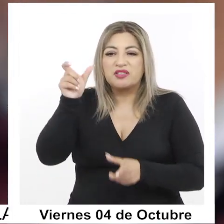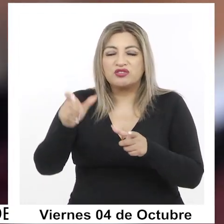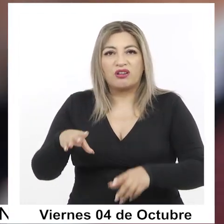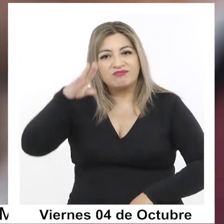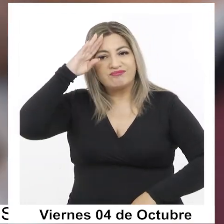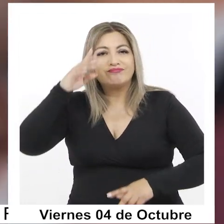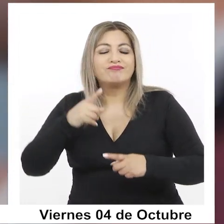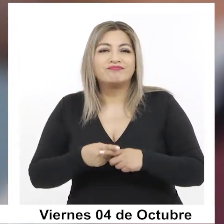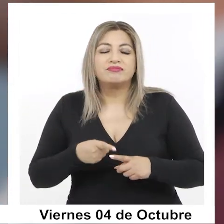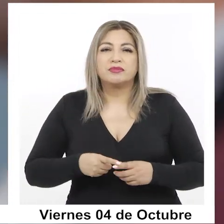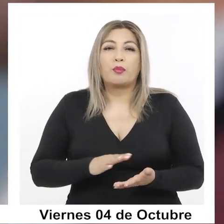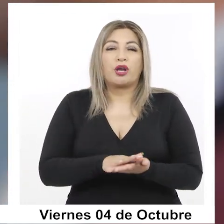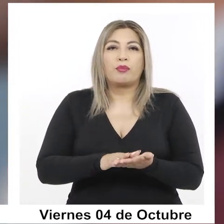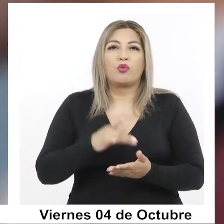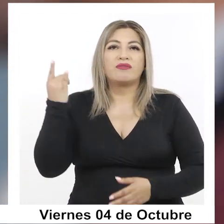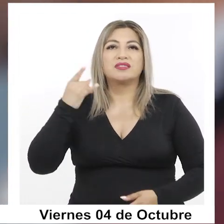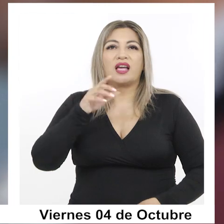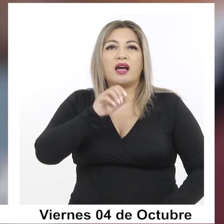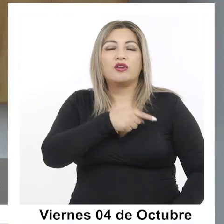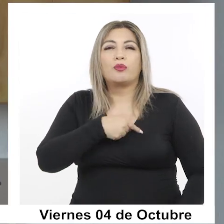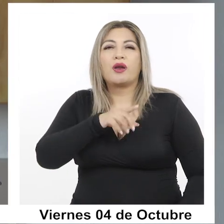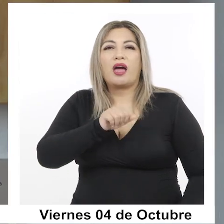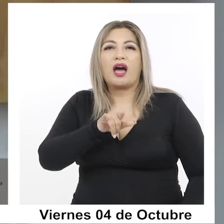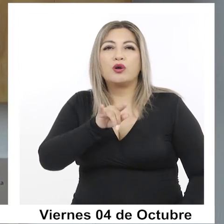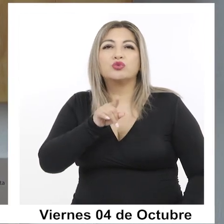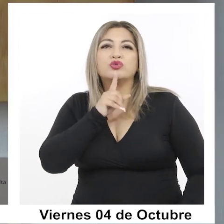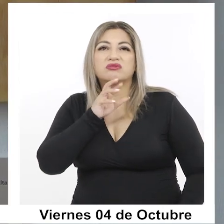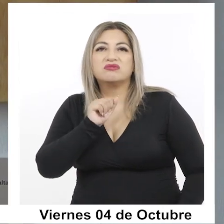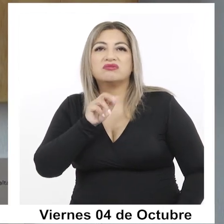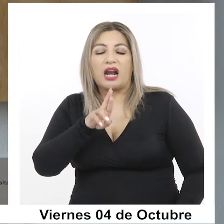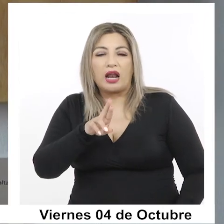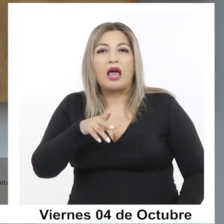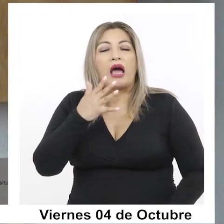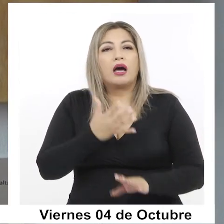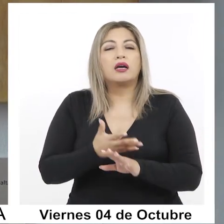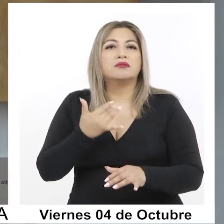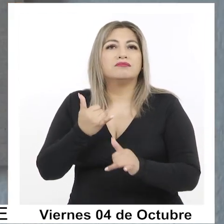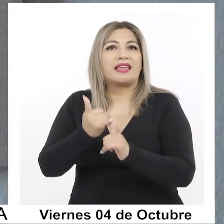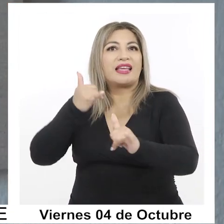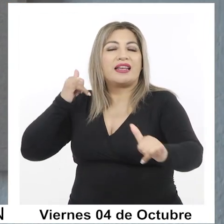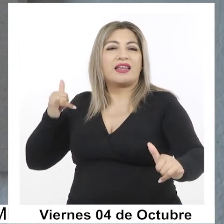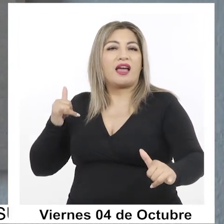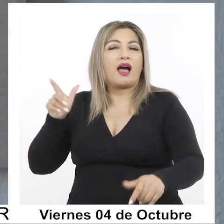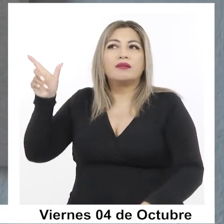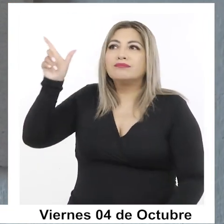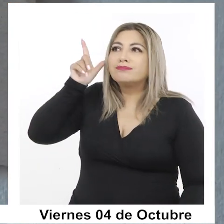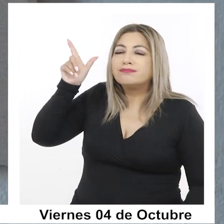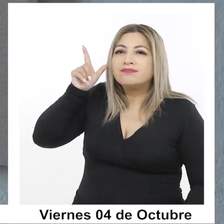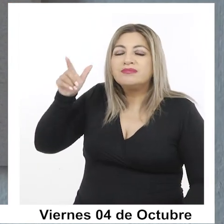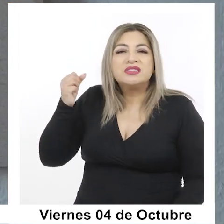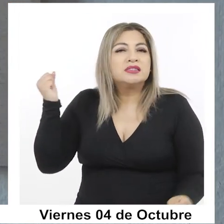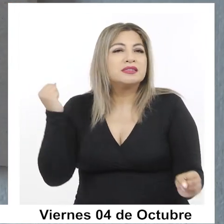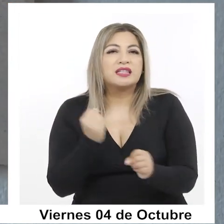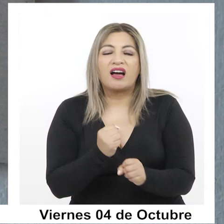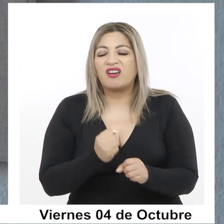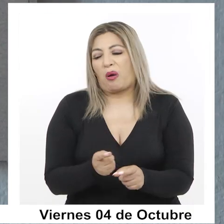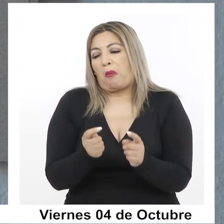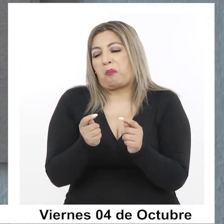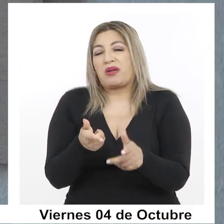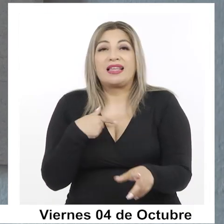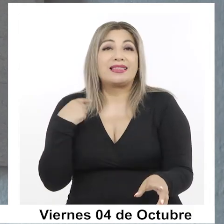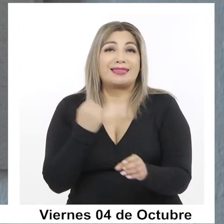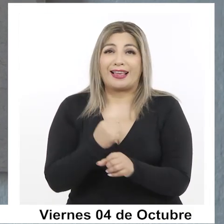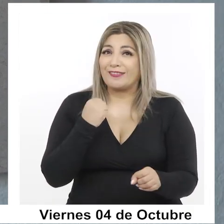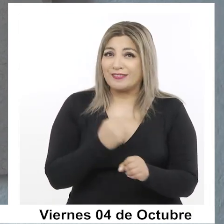Ahí en la Universidad Austral de Chile, en la ingeniería acústica, ellos son capos en eso, ya hacen trabajo de gran